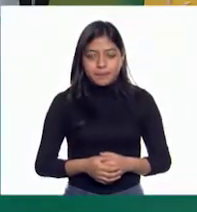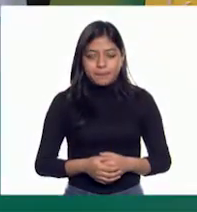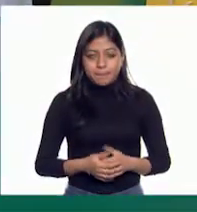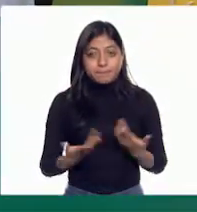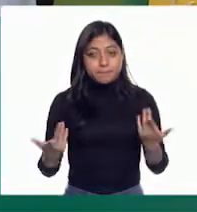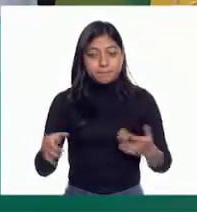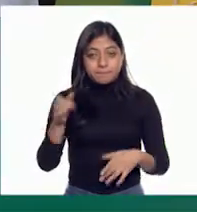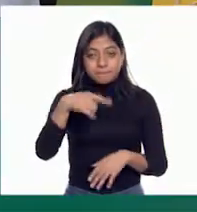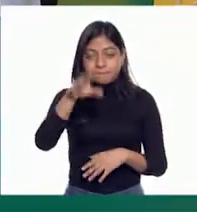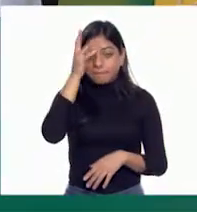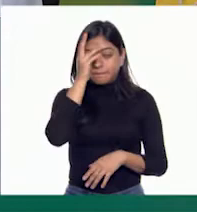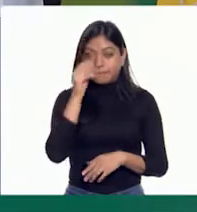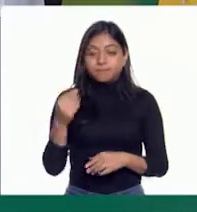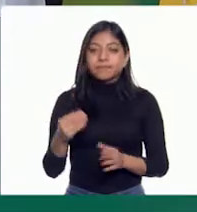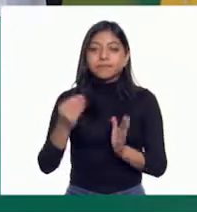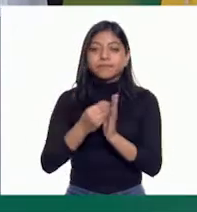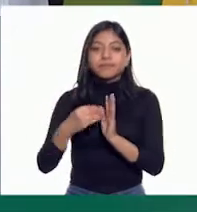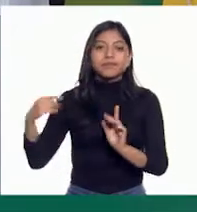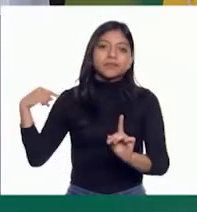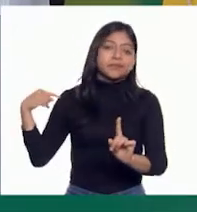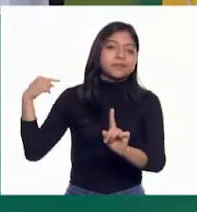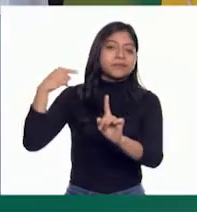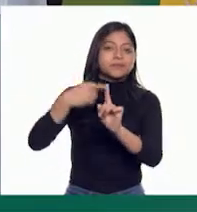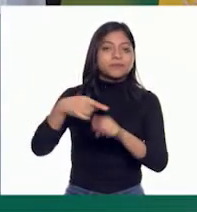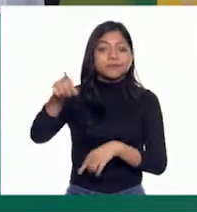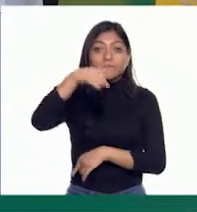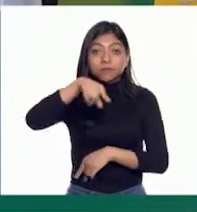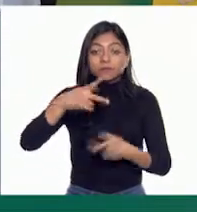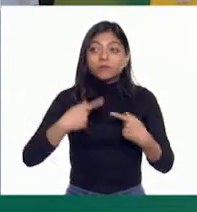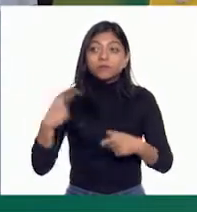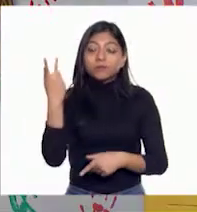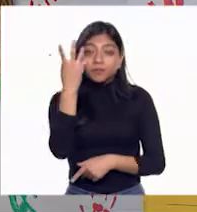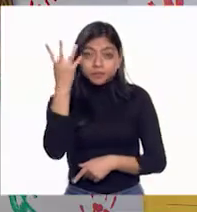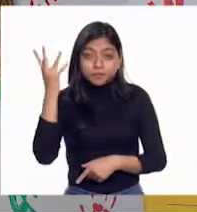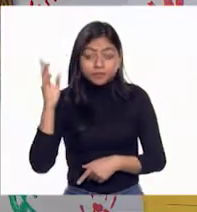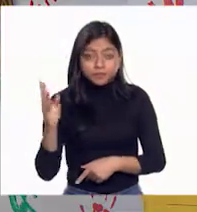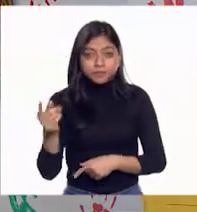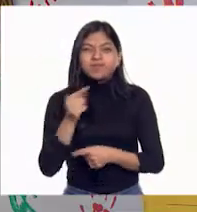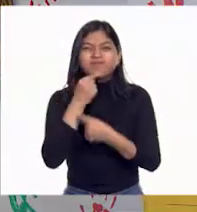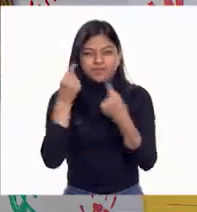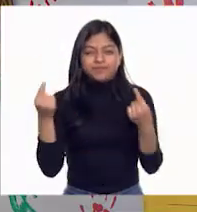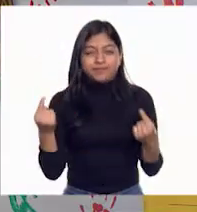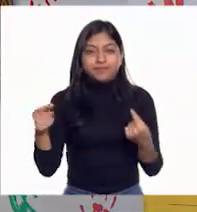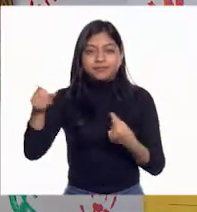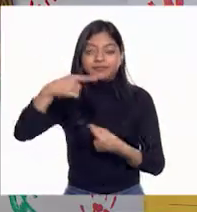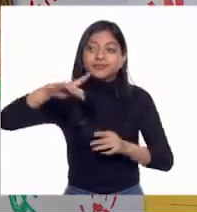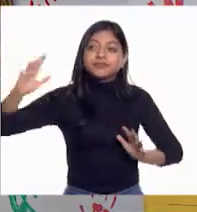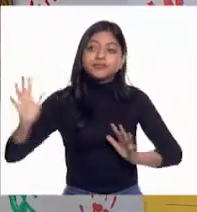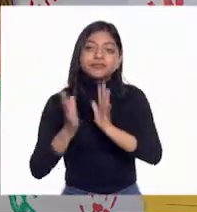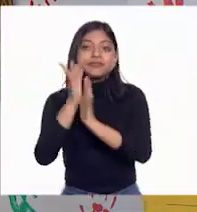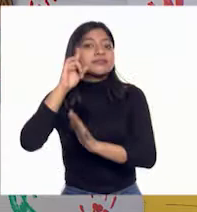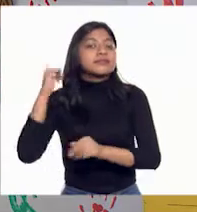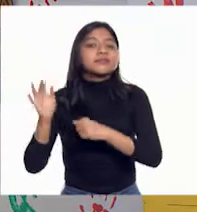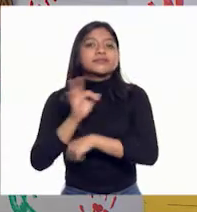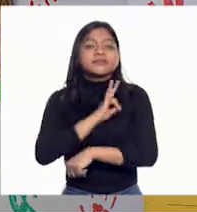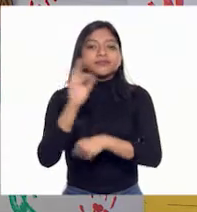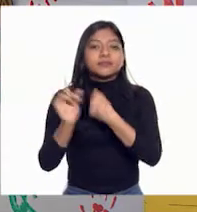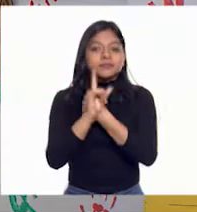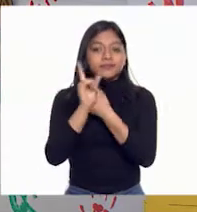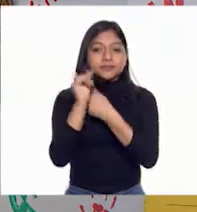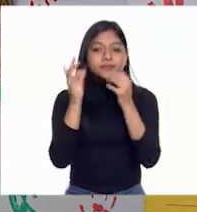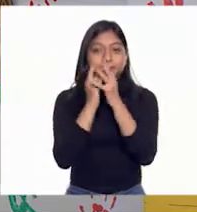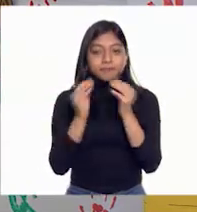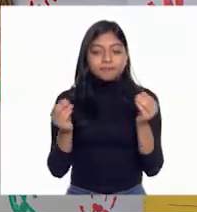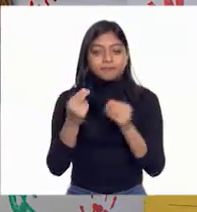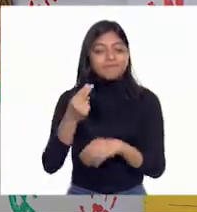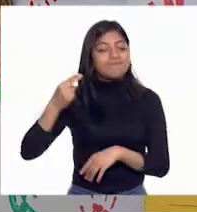Como hemos aprendido a lo largo de las clases, la participación de las niñas y los niños en la solución de los problemas ambientales